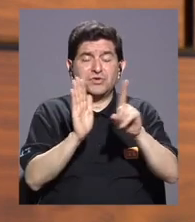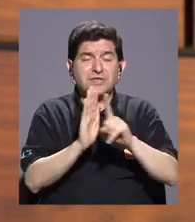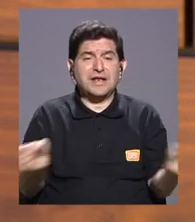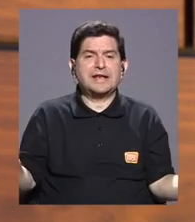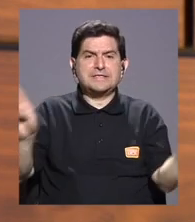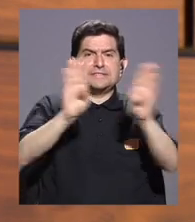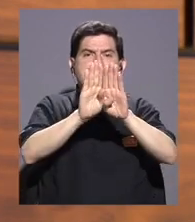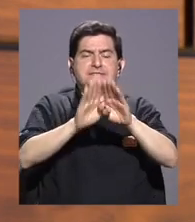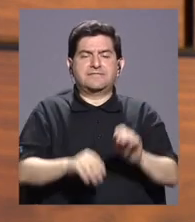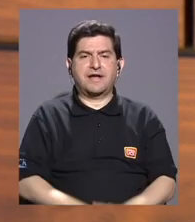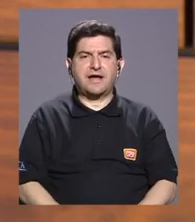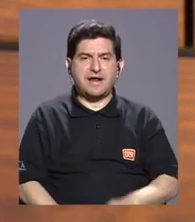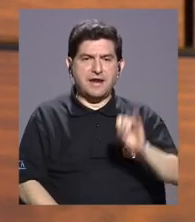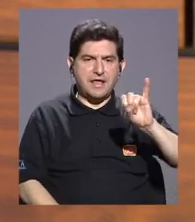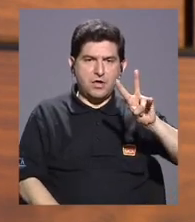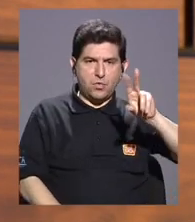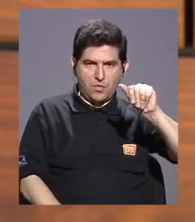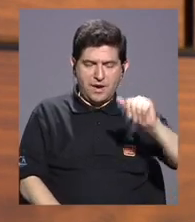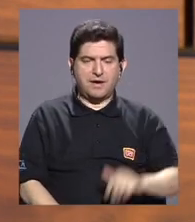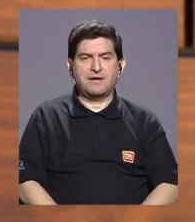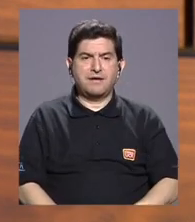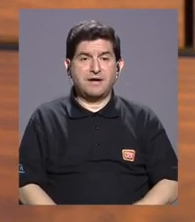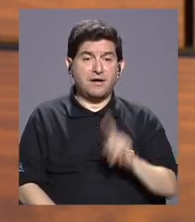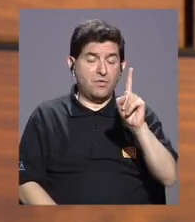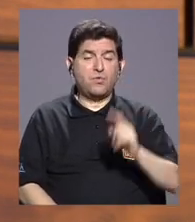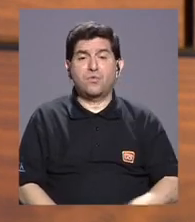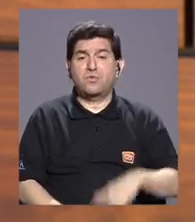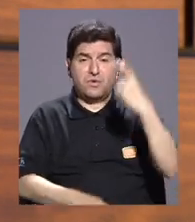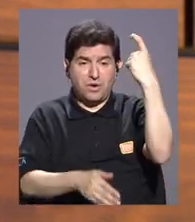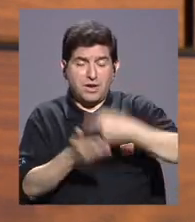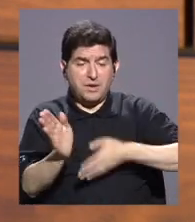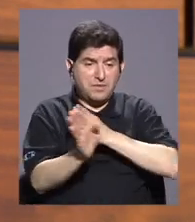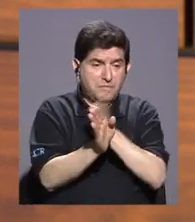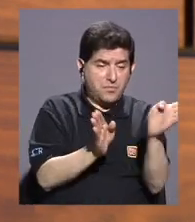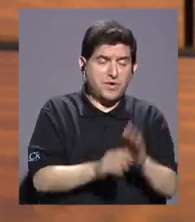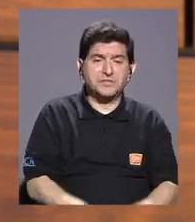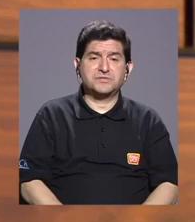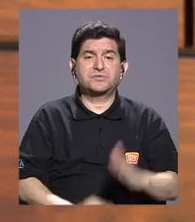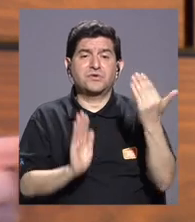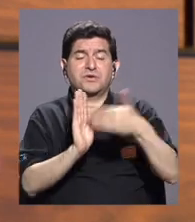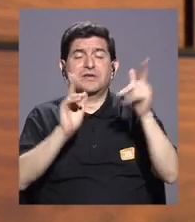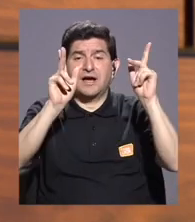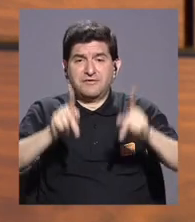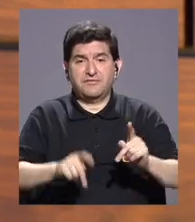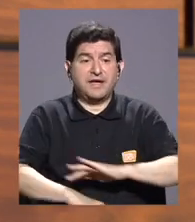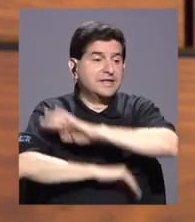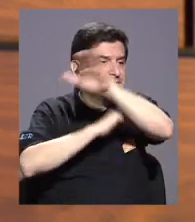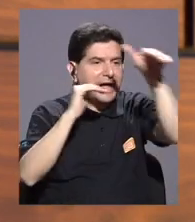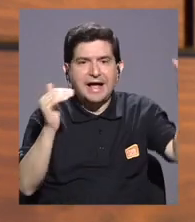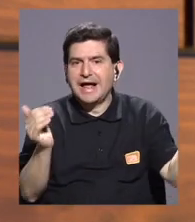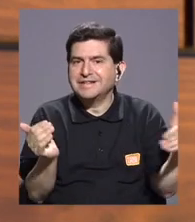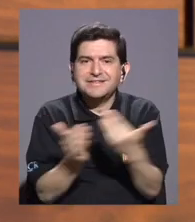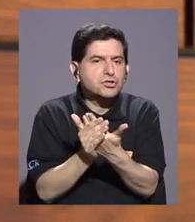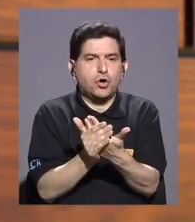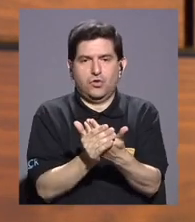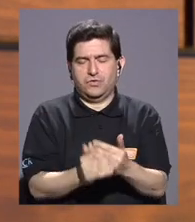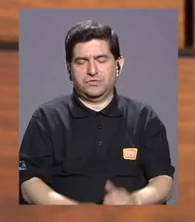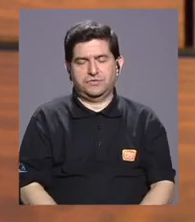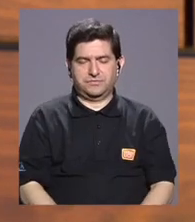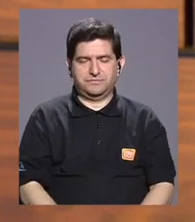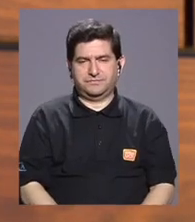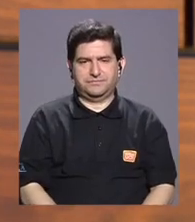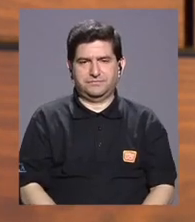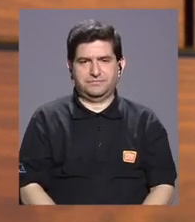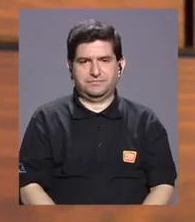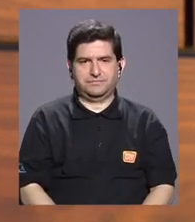ley. El IVA fundamentalmente es un impuesto indirecto que grava el consumo de las personas y los va a grabar a todos, va a afectar en